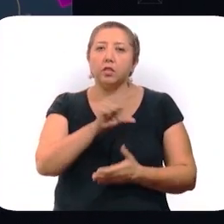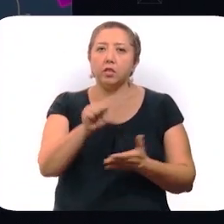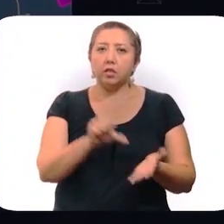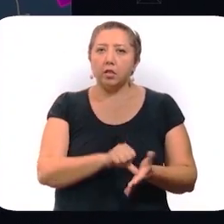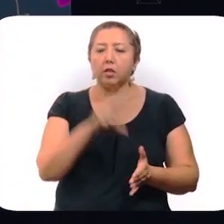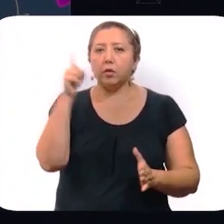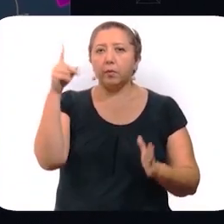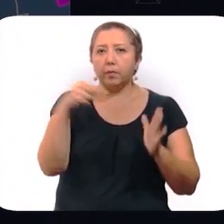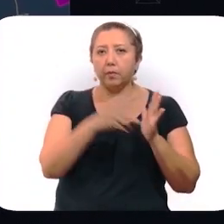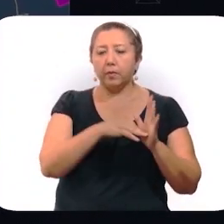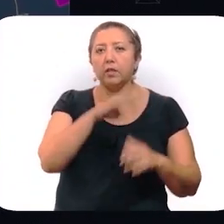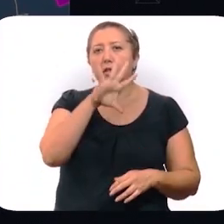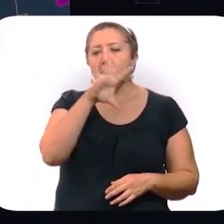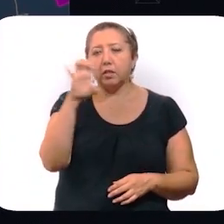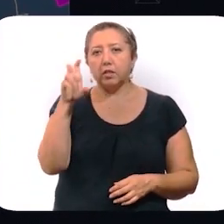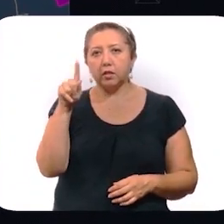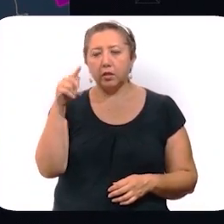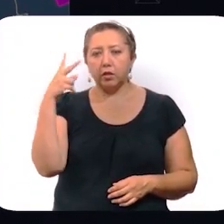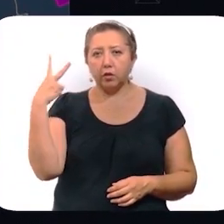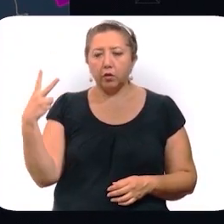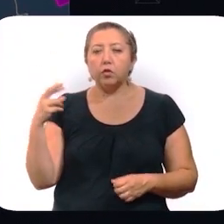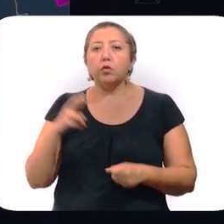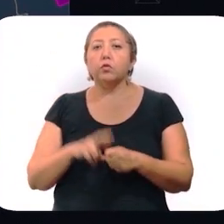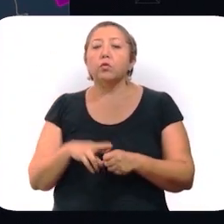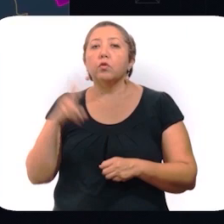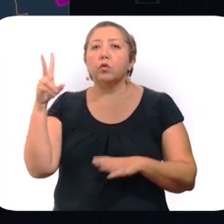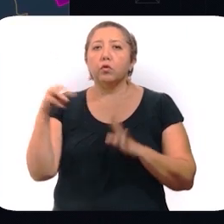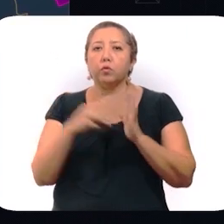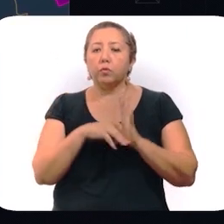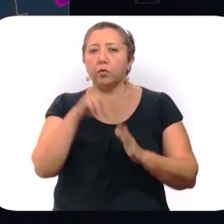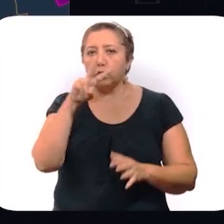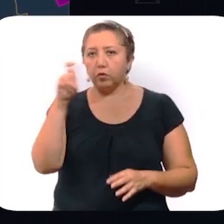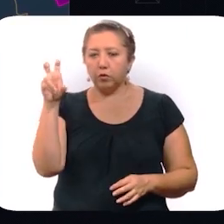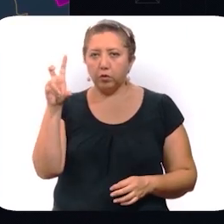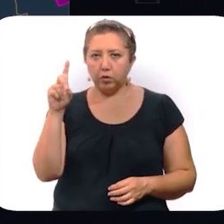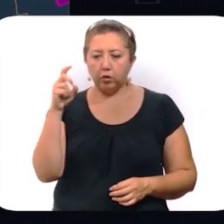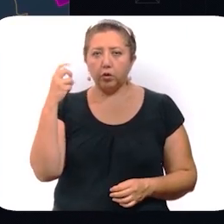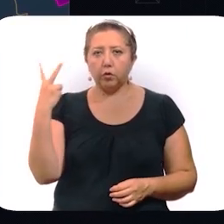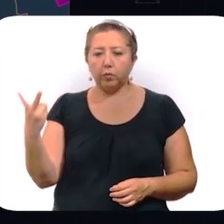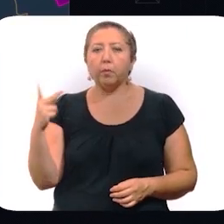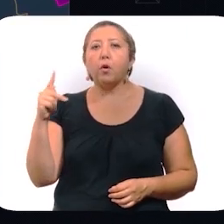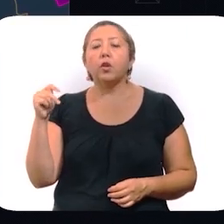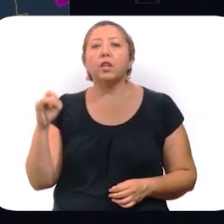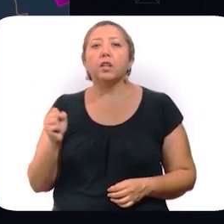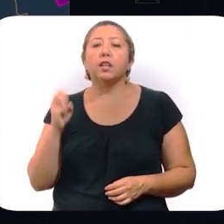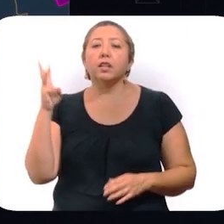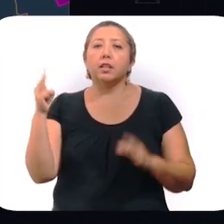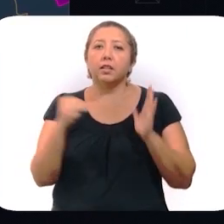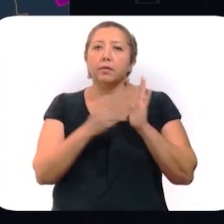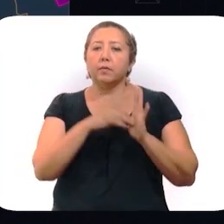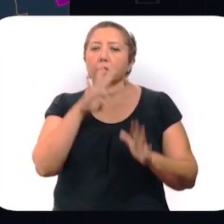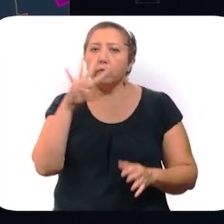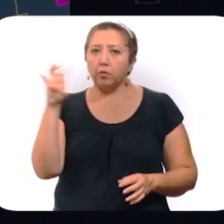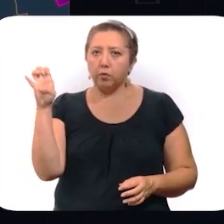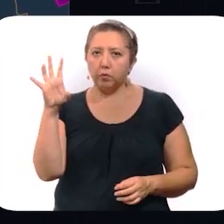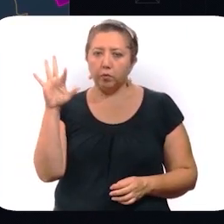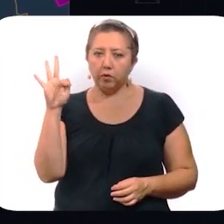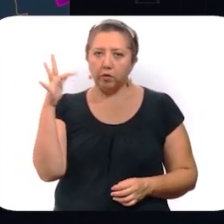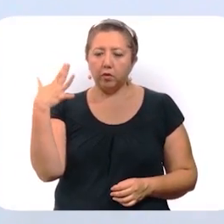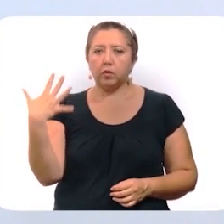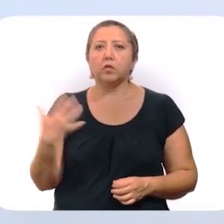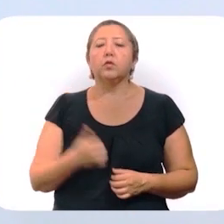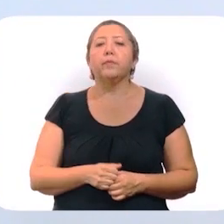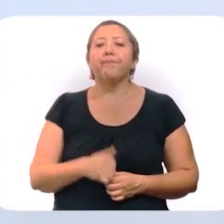centro mil 572 en la zona sur dos mil 232 en la zona poniente tres mil 445